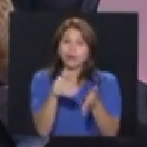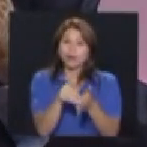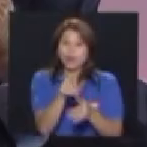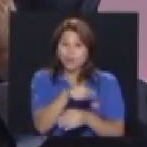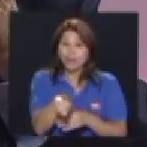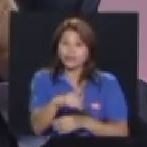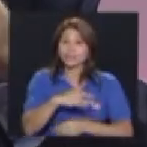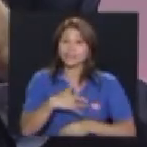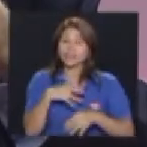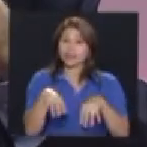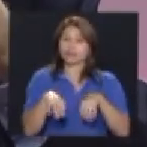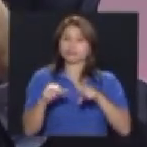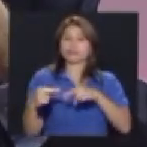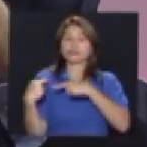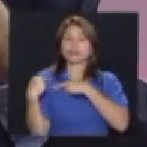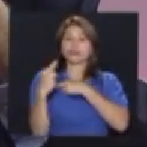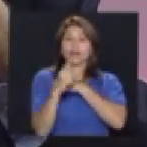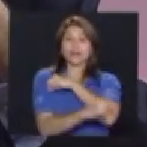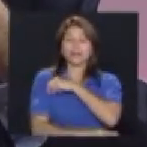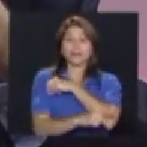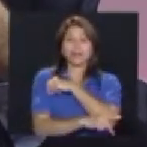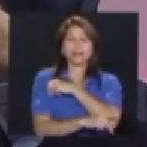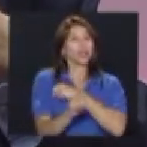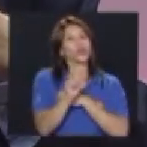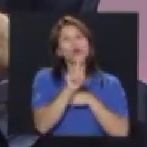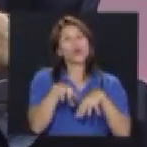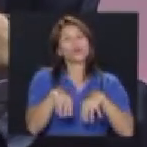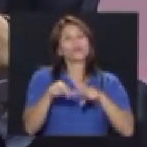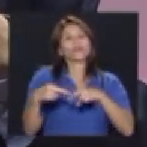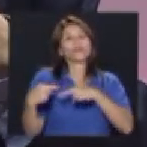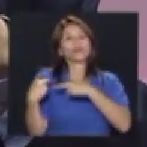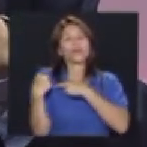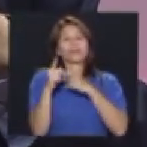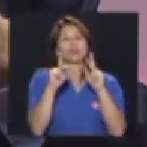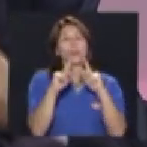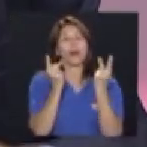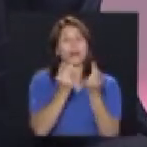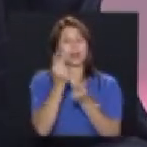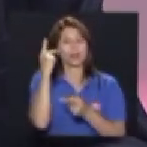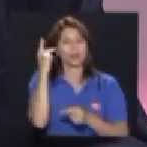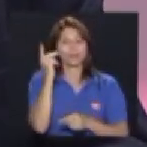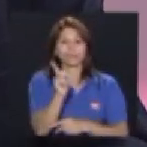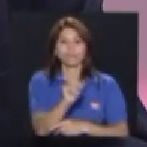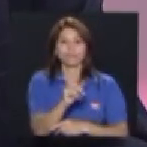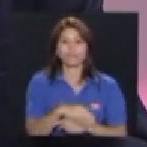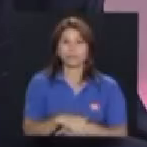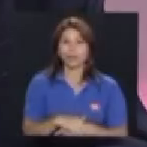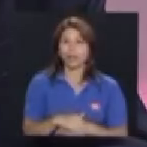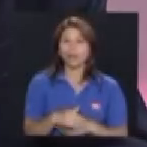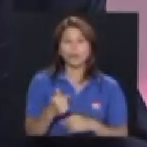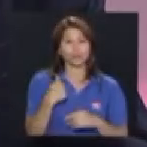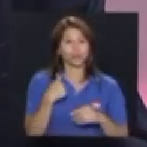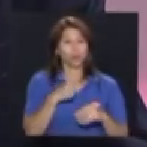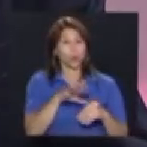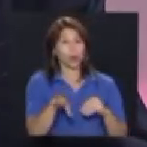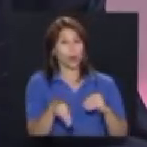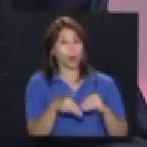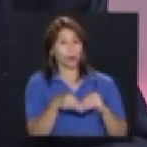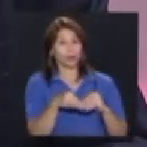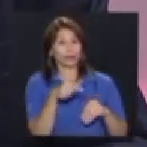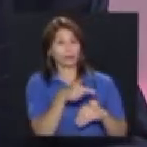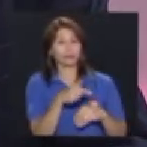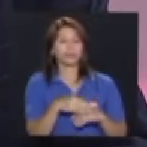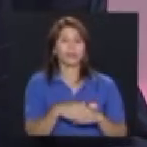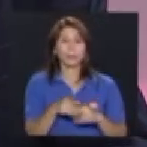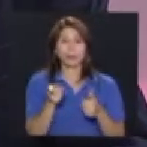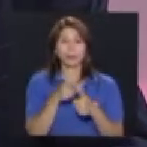país, no como responsables de un partidito. Yo una cosa, en abono a lo que decía Miguel, primero, una